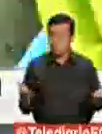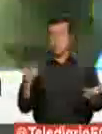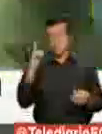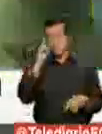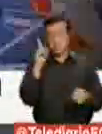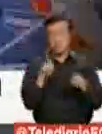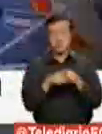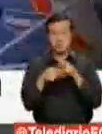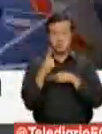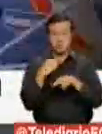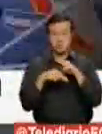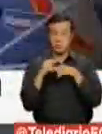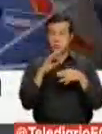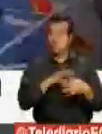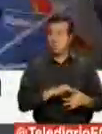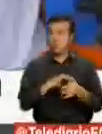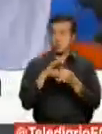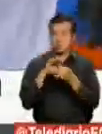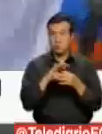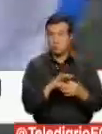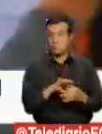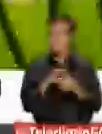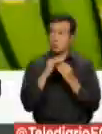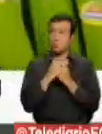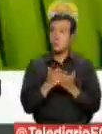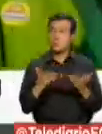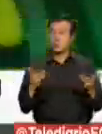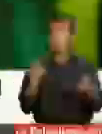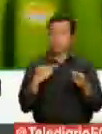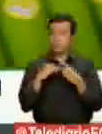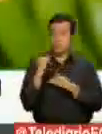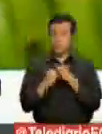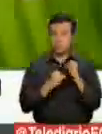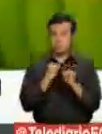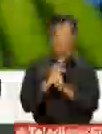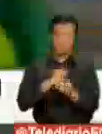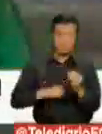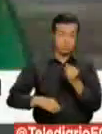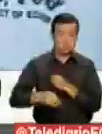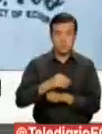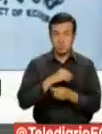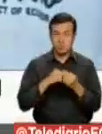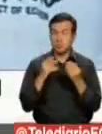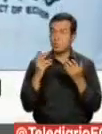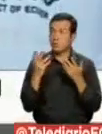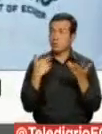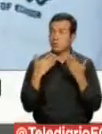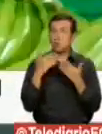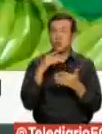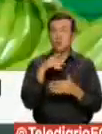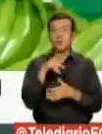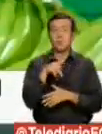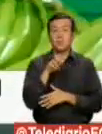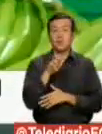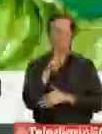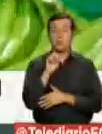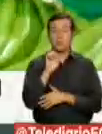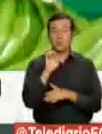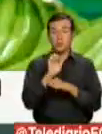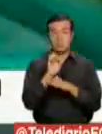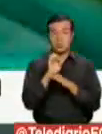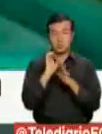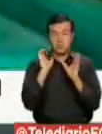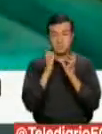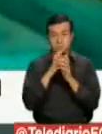acuerdos comerciales alcanzados por el Ministerio de Producción, Comercio Exterior e Inversiones y la antena comercial de Petroecuador en Budapest.